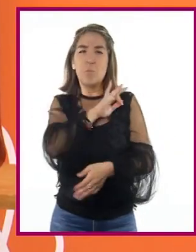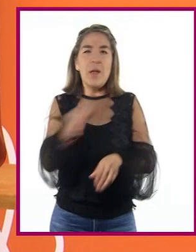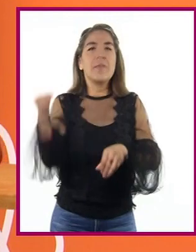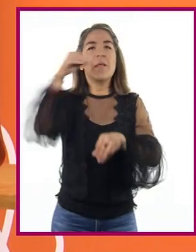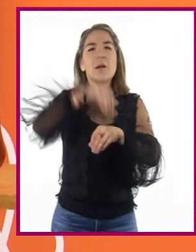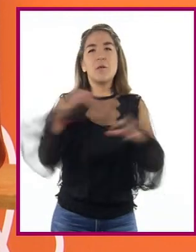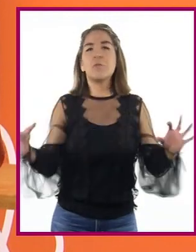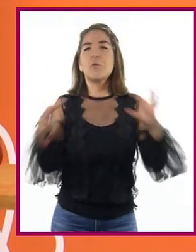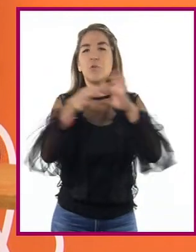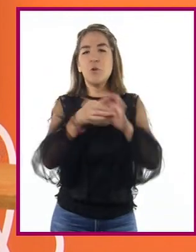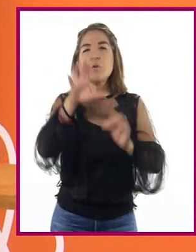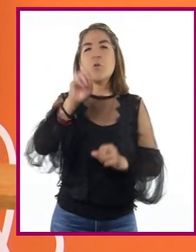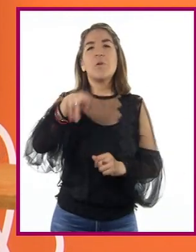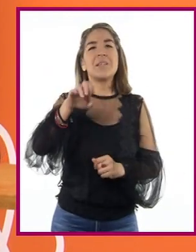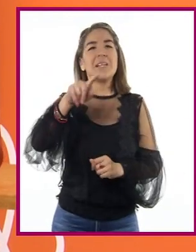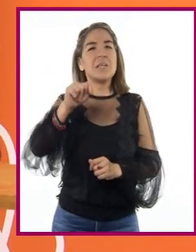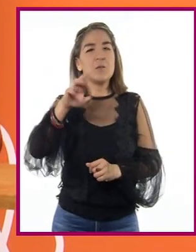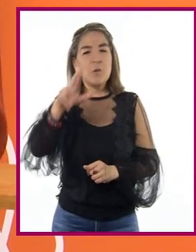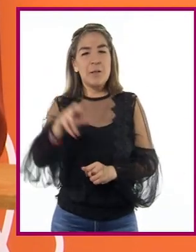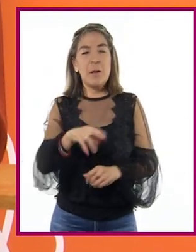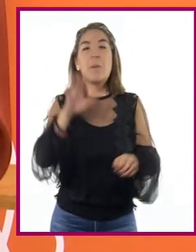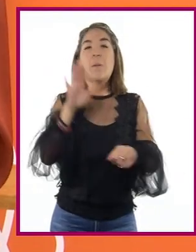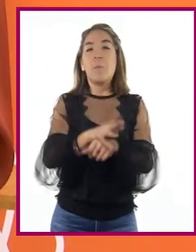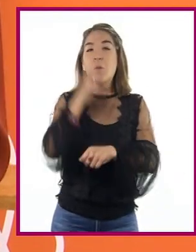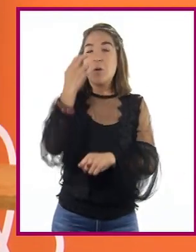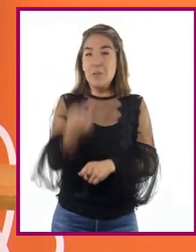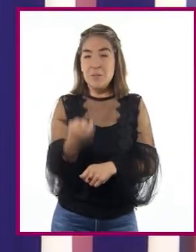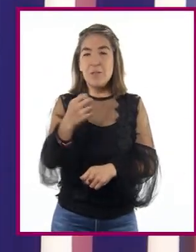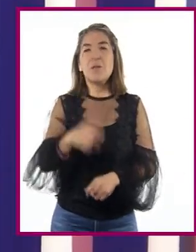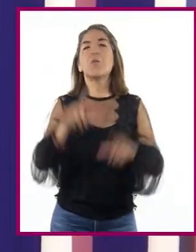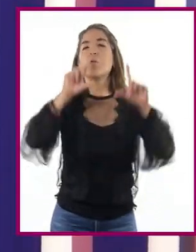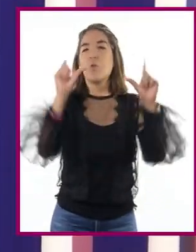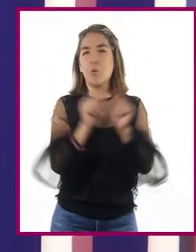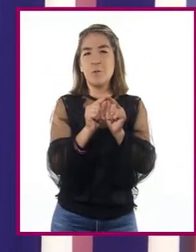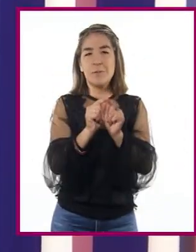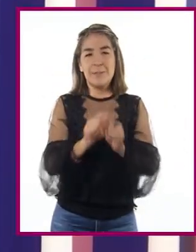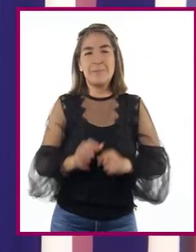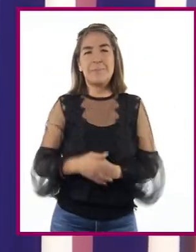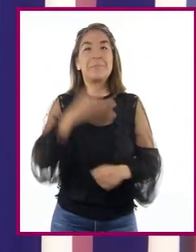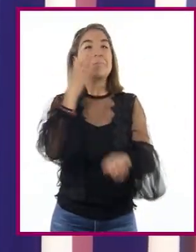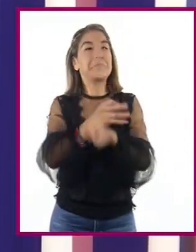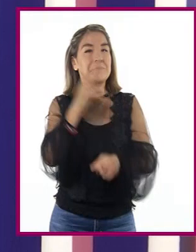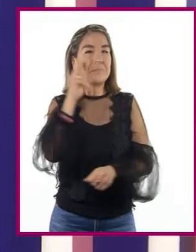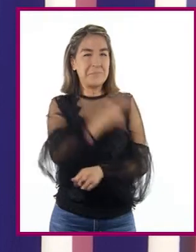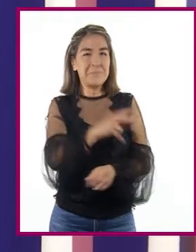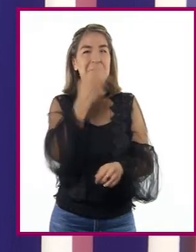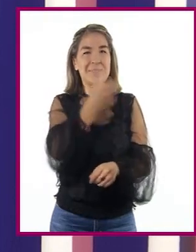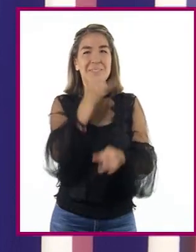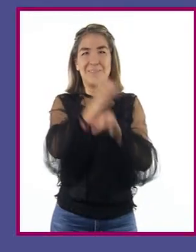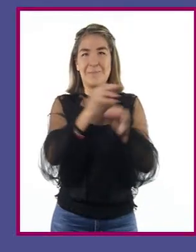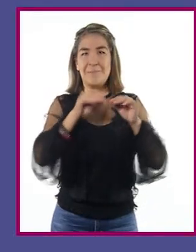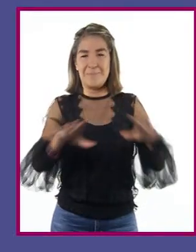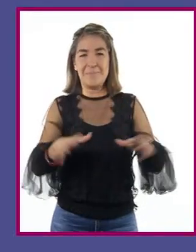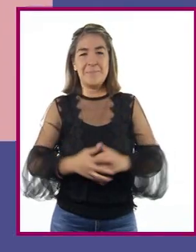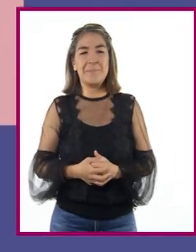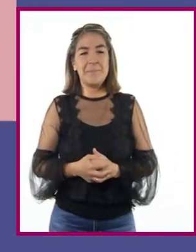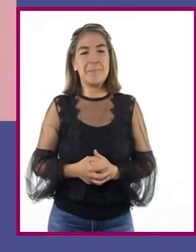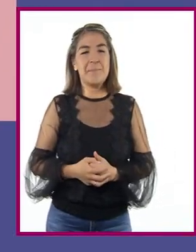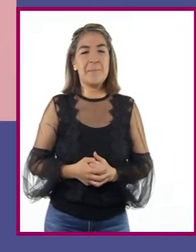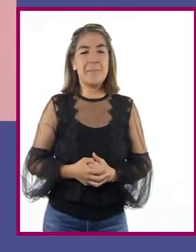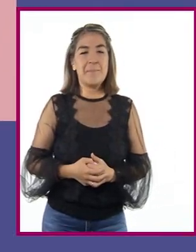los conectores, por lo tanto, y en conclusión. Vamos a ver cómo queda la intervención.